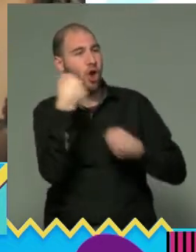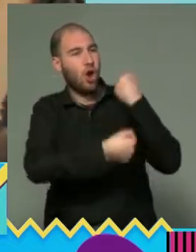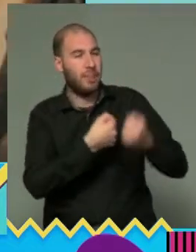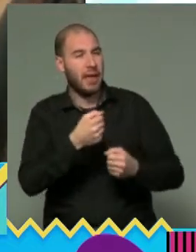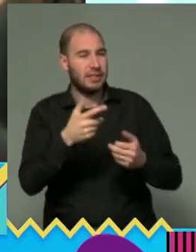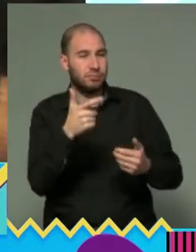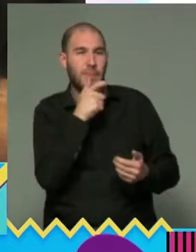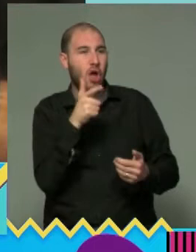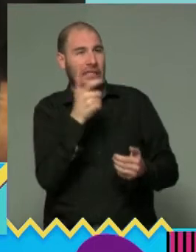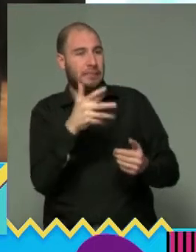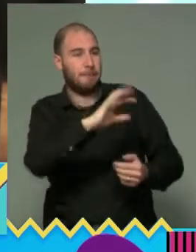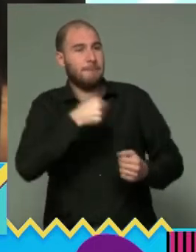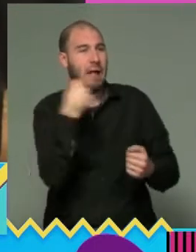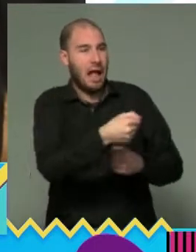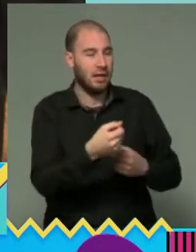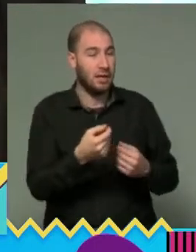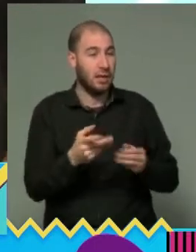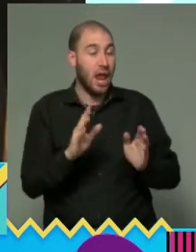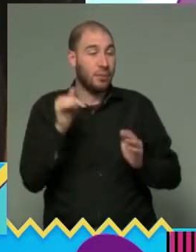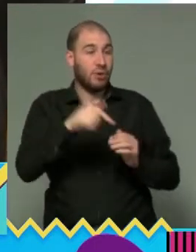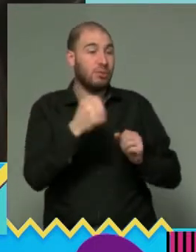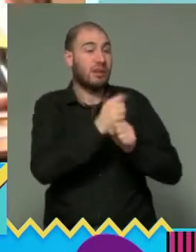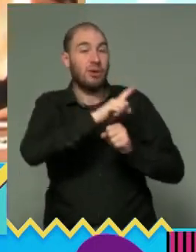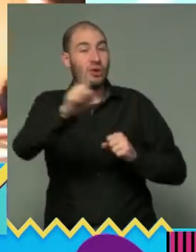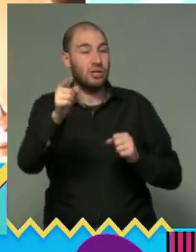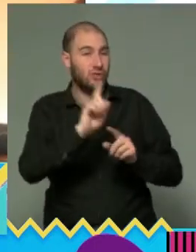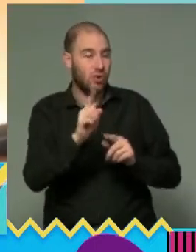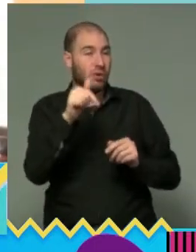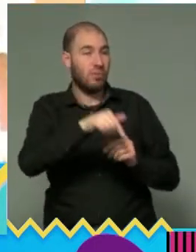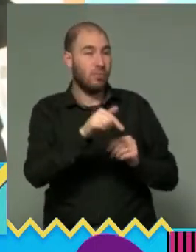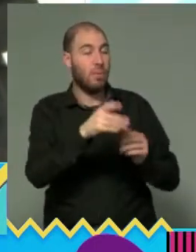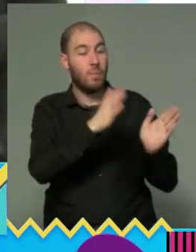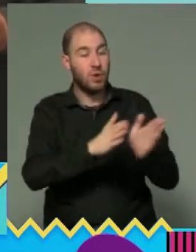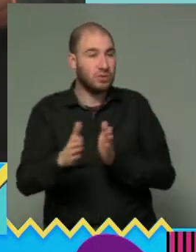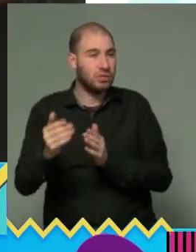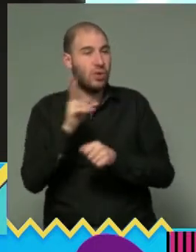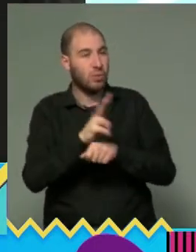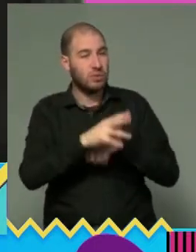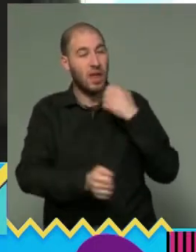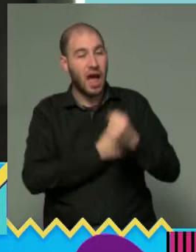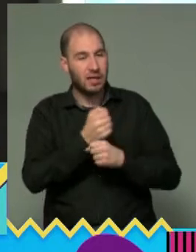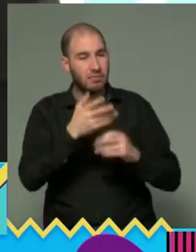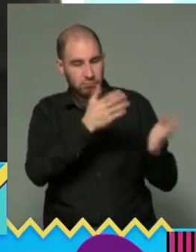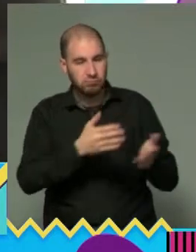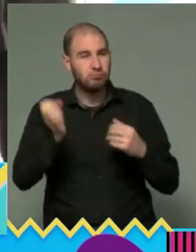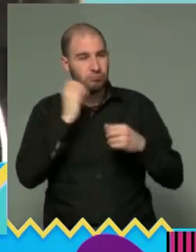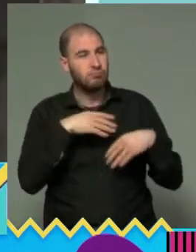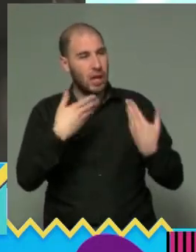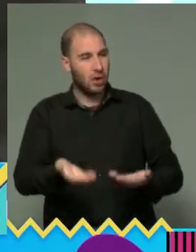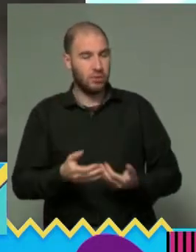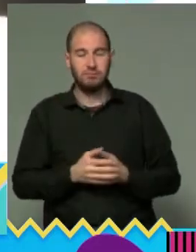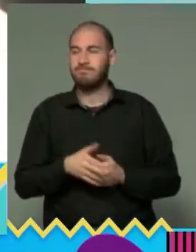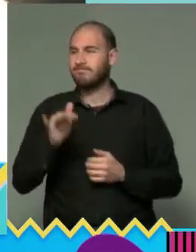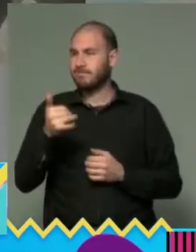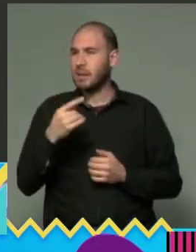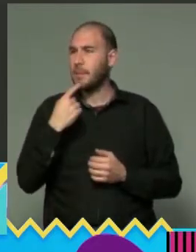en un asalto, por ejemplo, bueno, pues seguramente no irás a trabajar y entrarás en un proceso de protección hasta que te repongas en la medida de lo posible. Tal